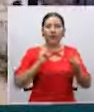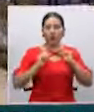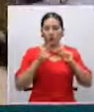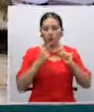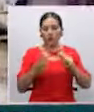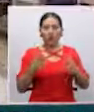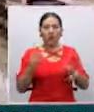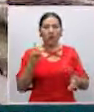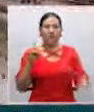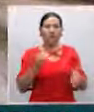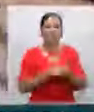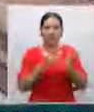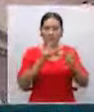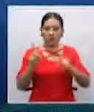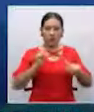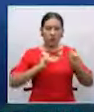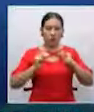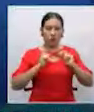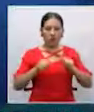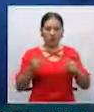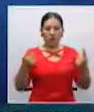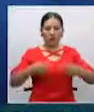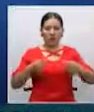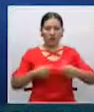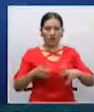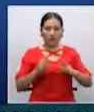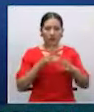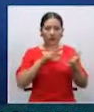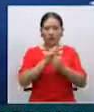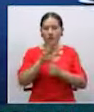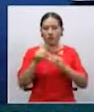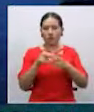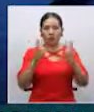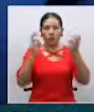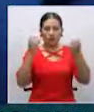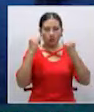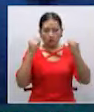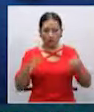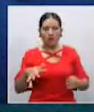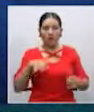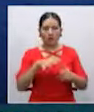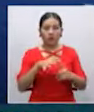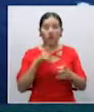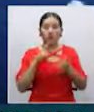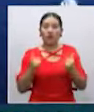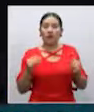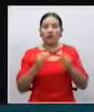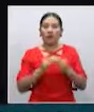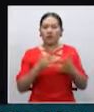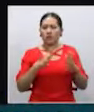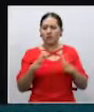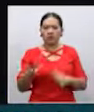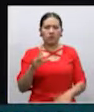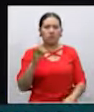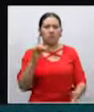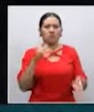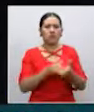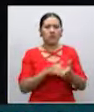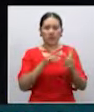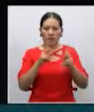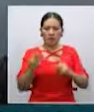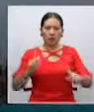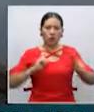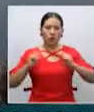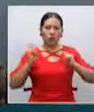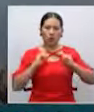turistas que ingresan por el Desaguadero se ven perjudicados por esta medida de presión. Son alrededor de 1000 turistas al día que